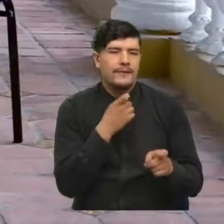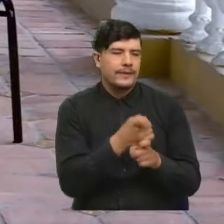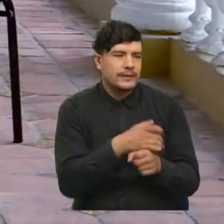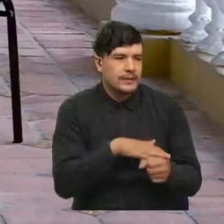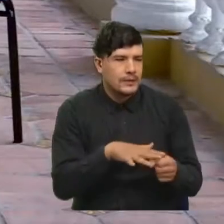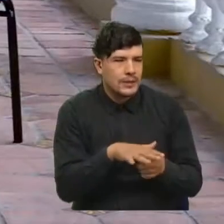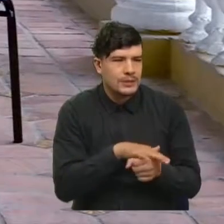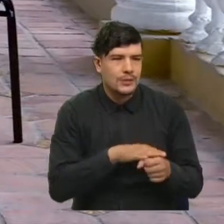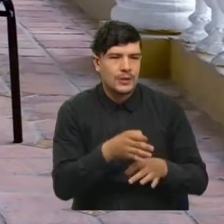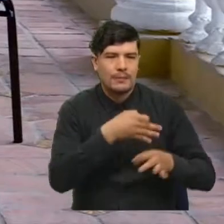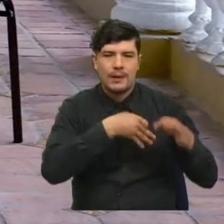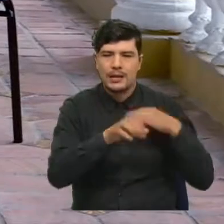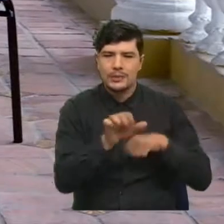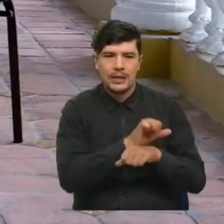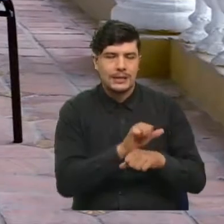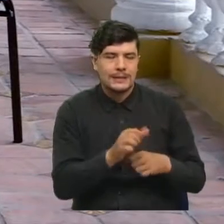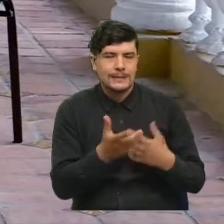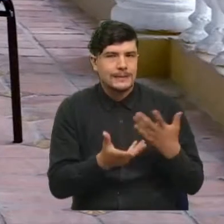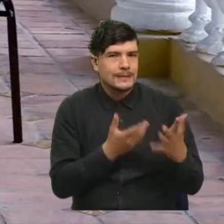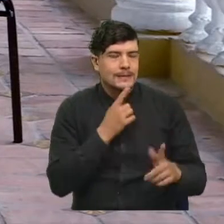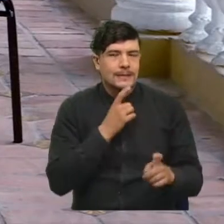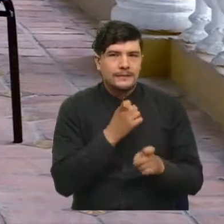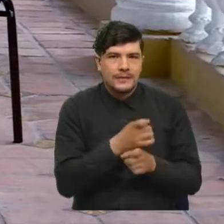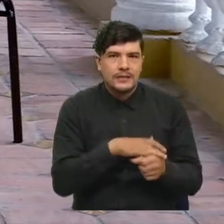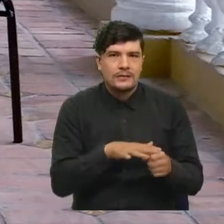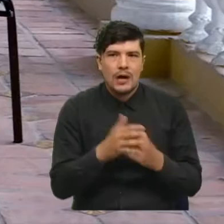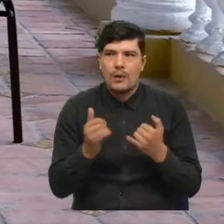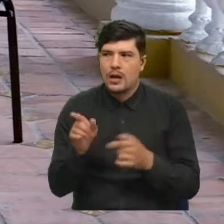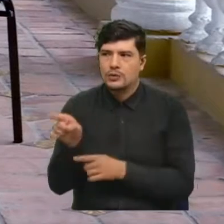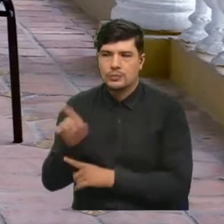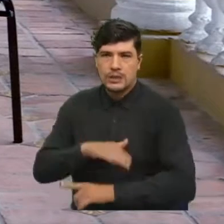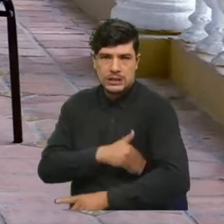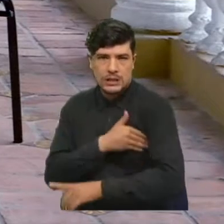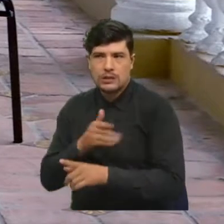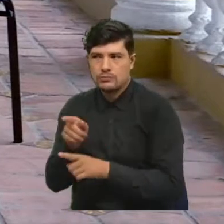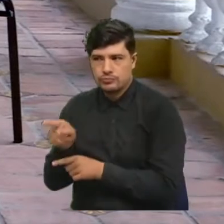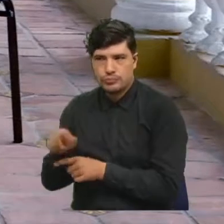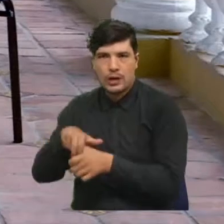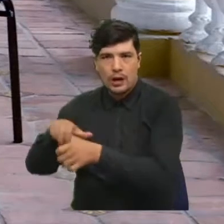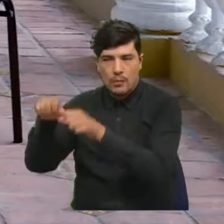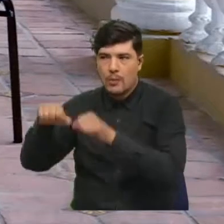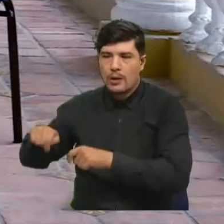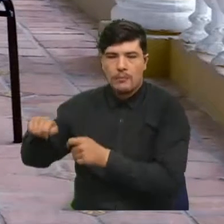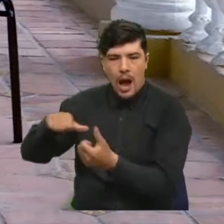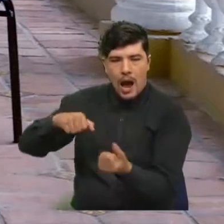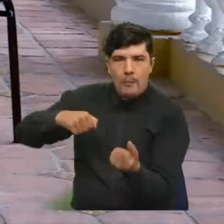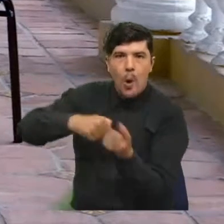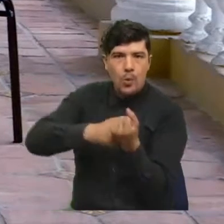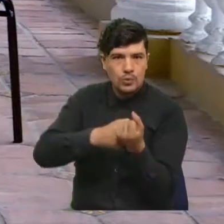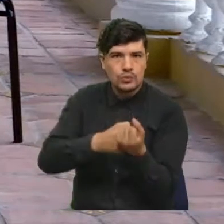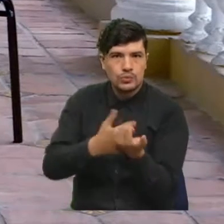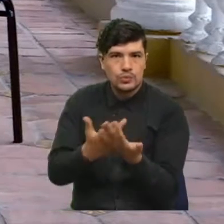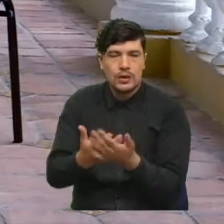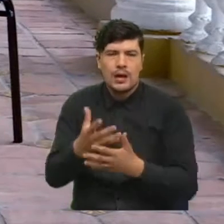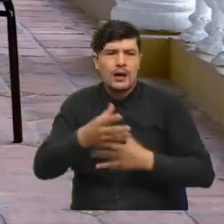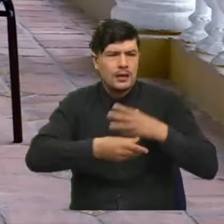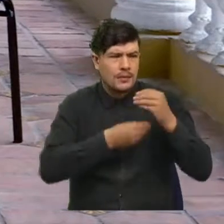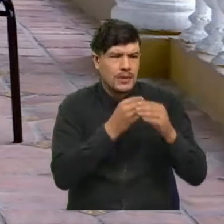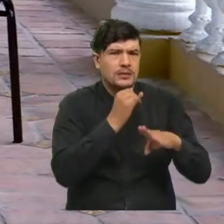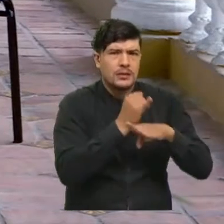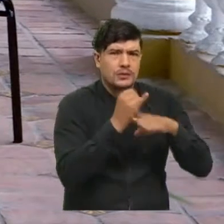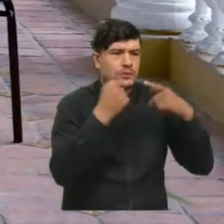disminución de ibas tienen muchos beneficios que hoy el ministerio les puede dar la mano también a todo ese genio y esa oferta institucional uno de ellos si